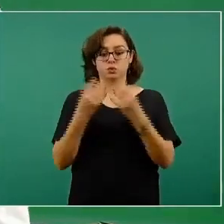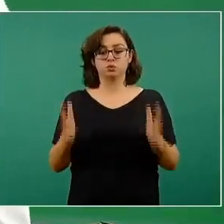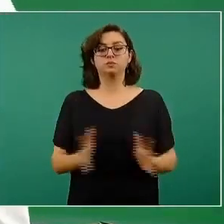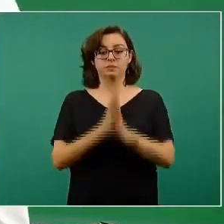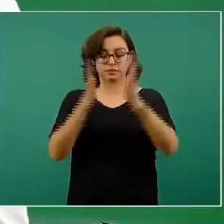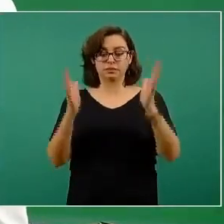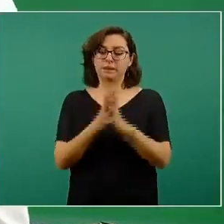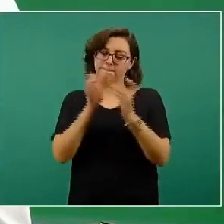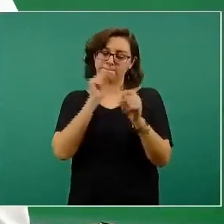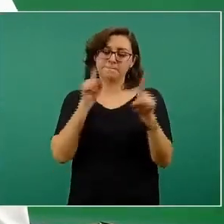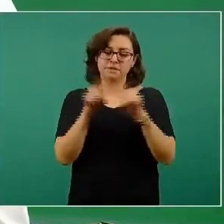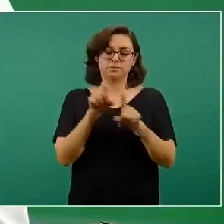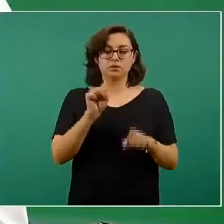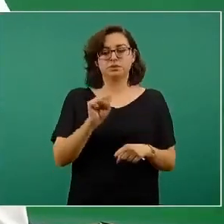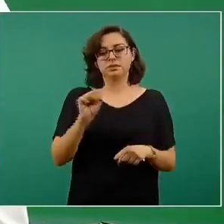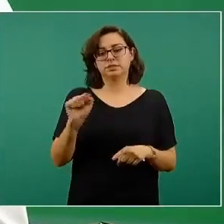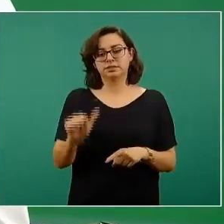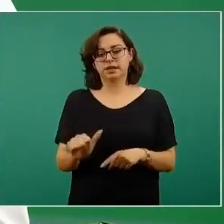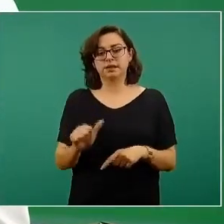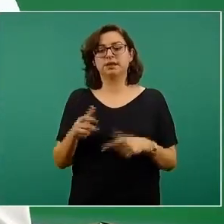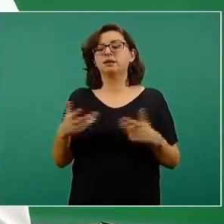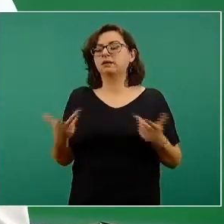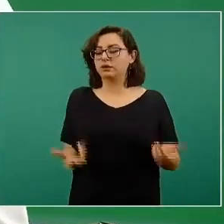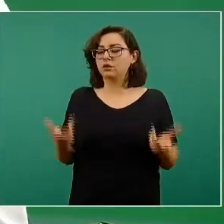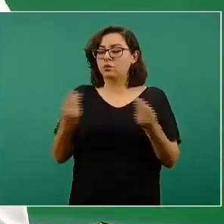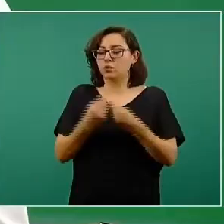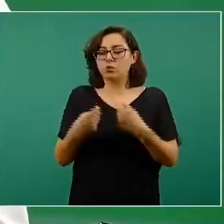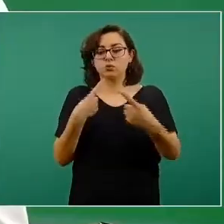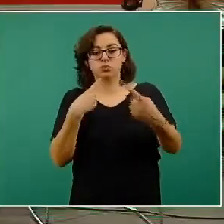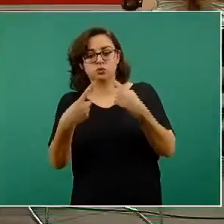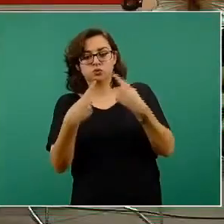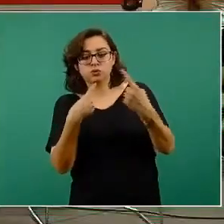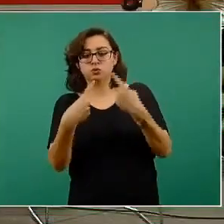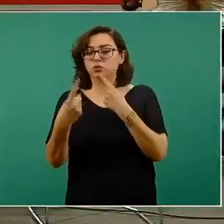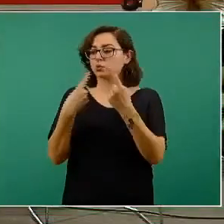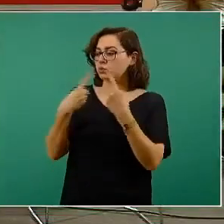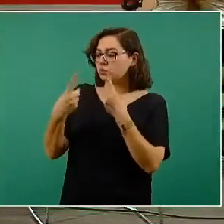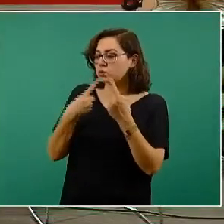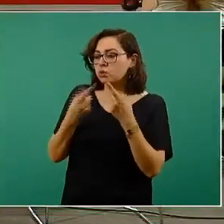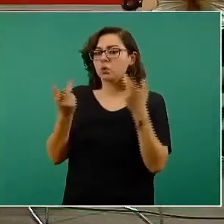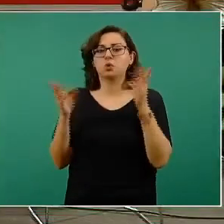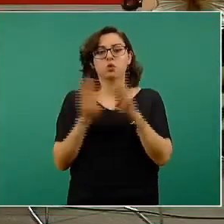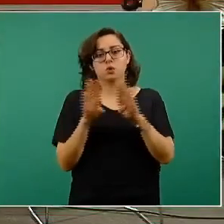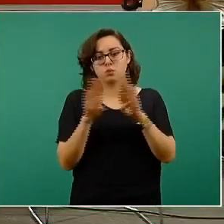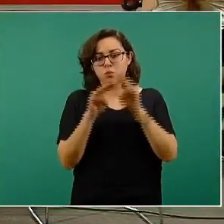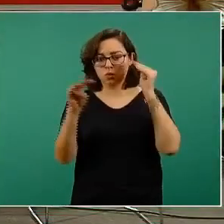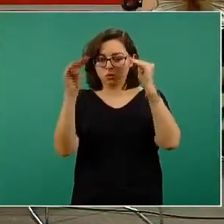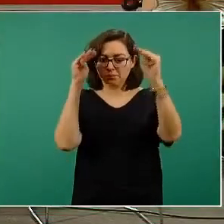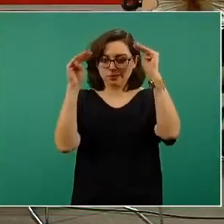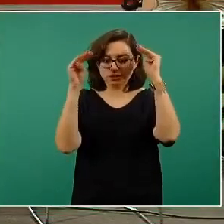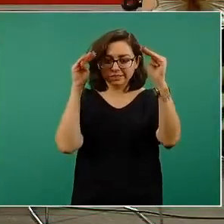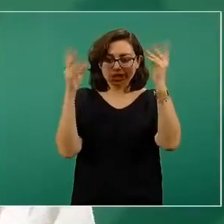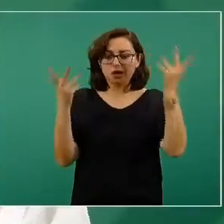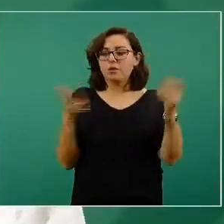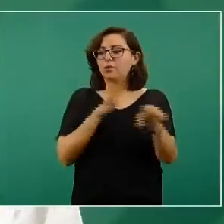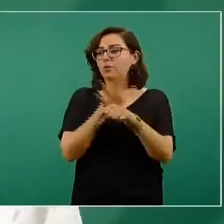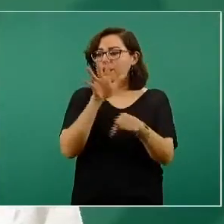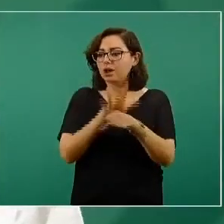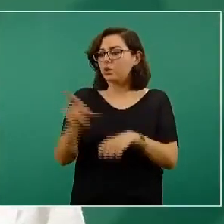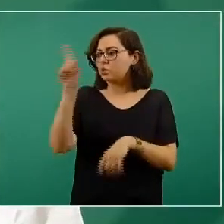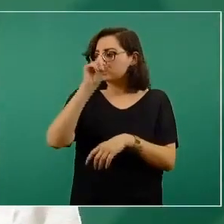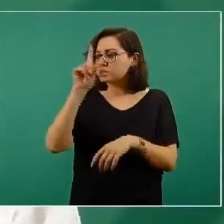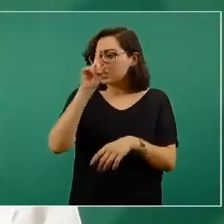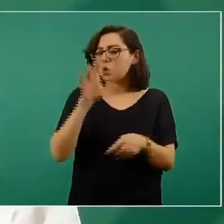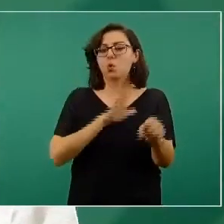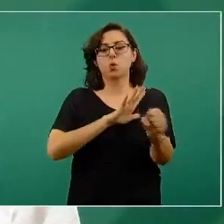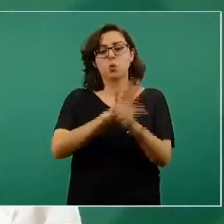Salud. Entonces, en este grupo técnico hemos construido no solamente el análisis, sino las recomendaciones específicas